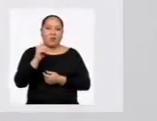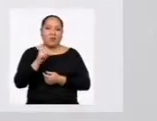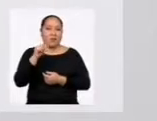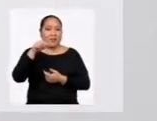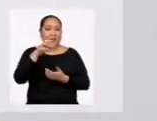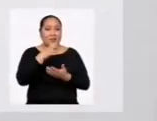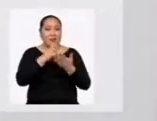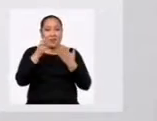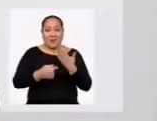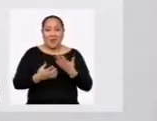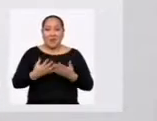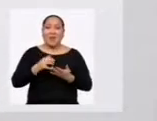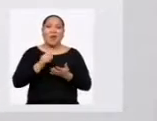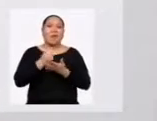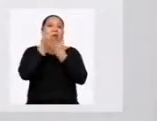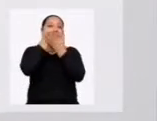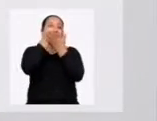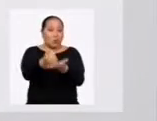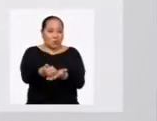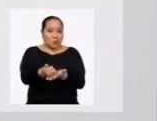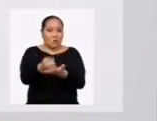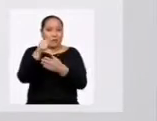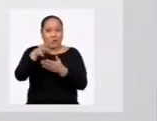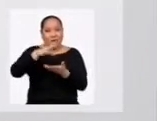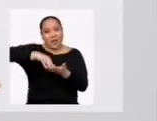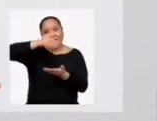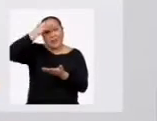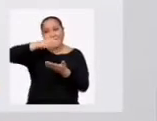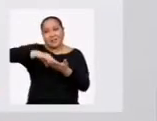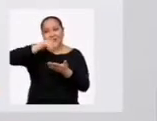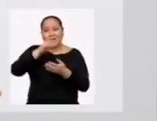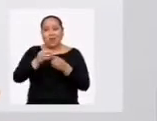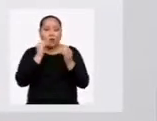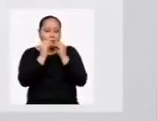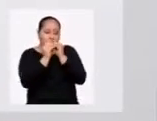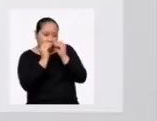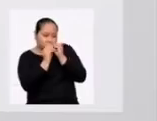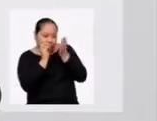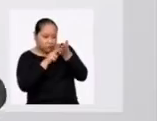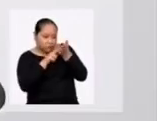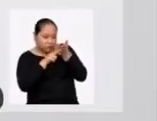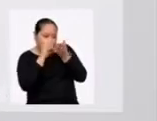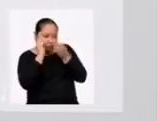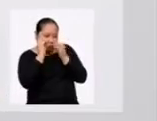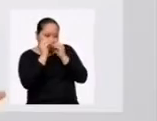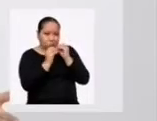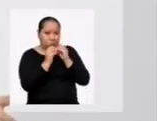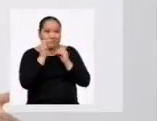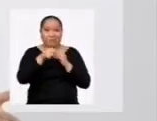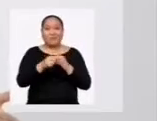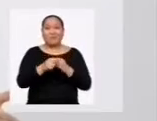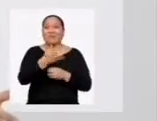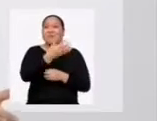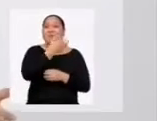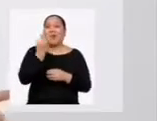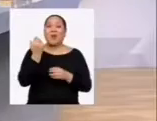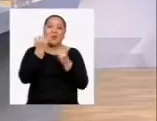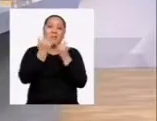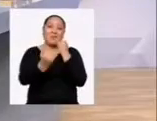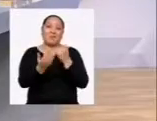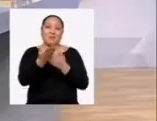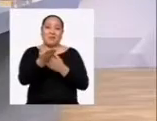programa de hoy les va a servir para aprender cómo editarlo un poco y así obtener un texto